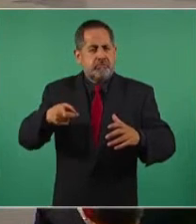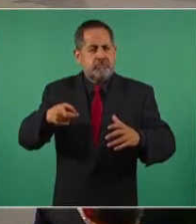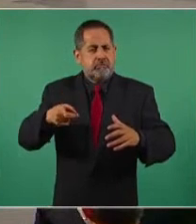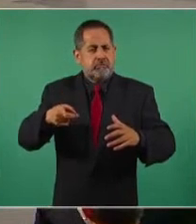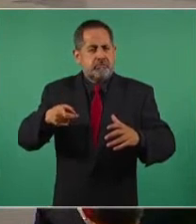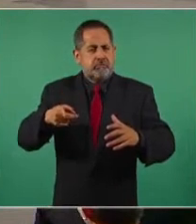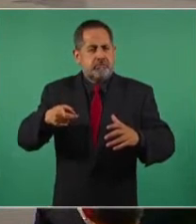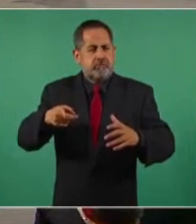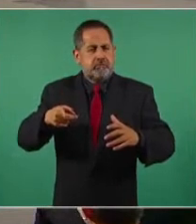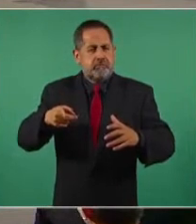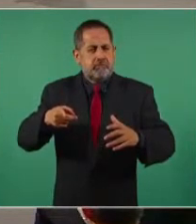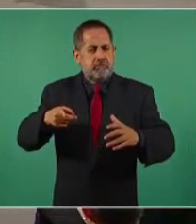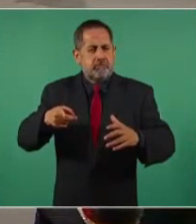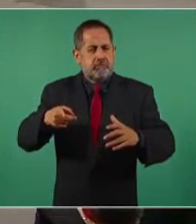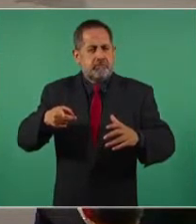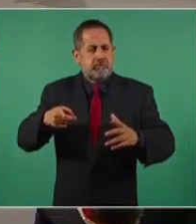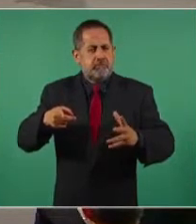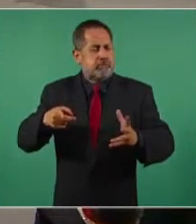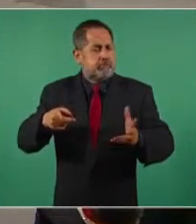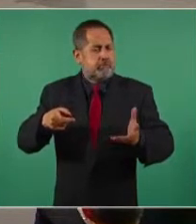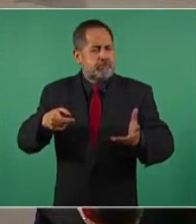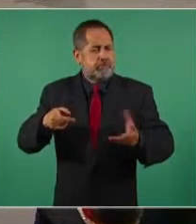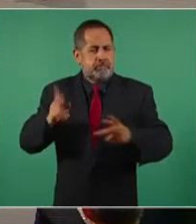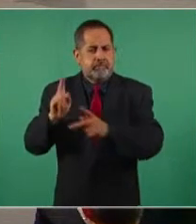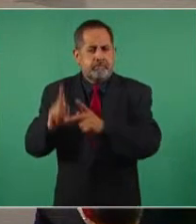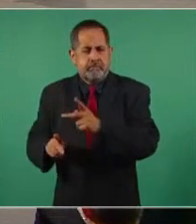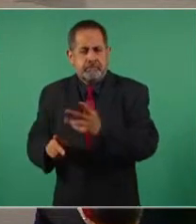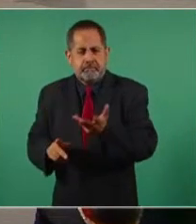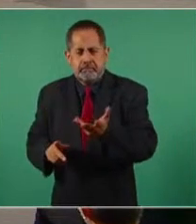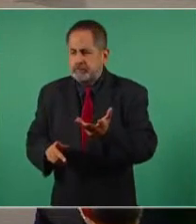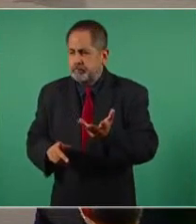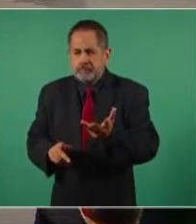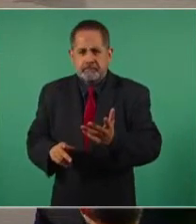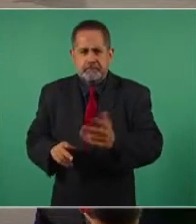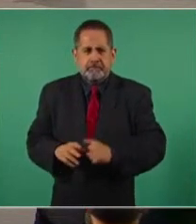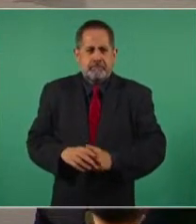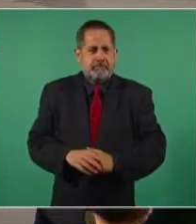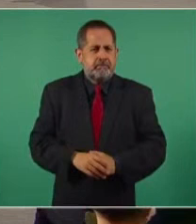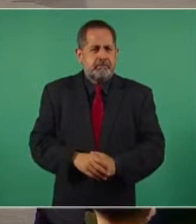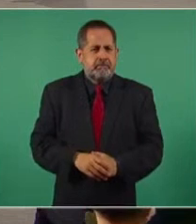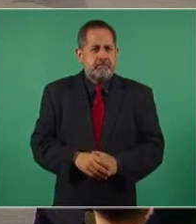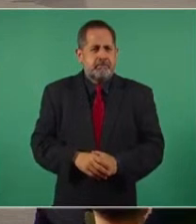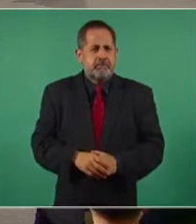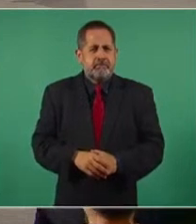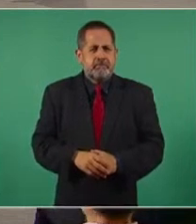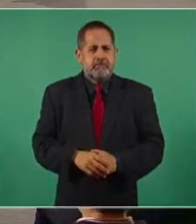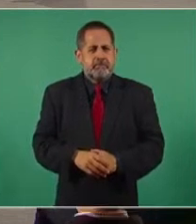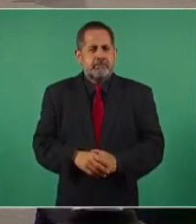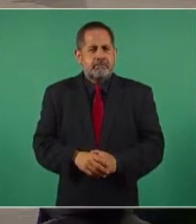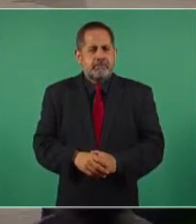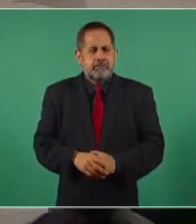es otra este enríquez este permítenos